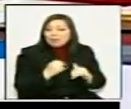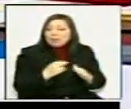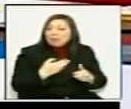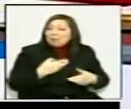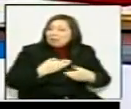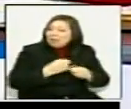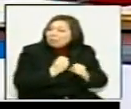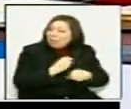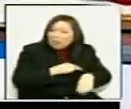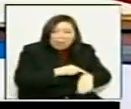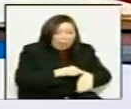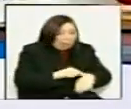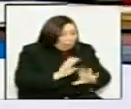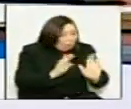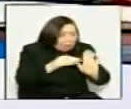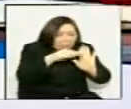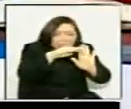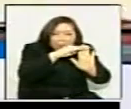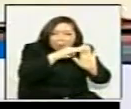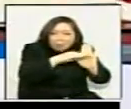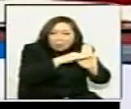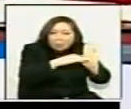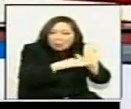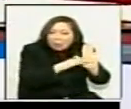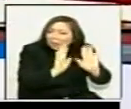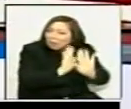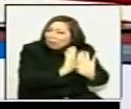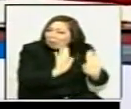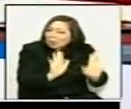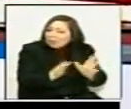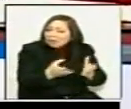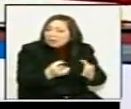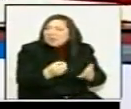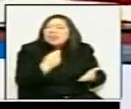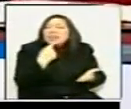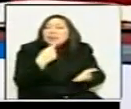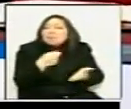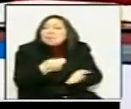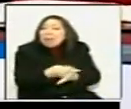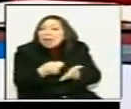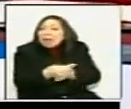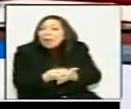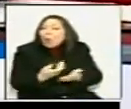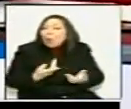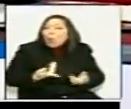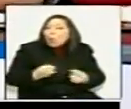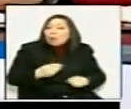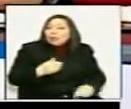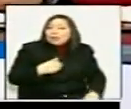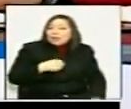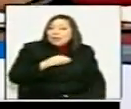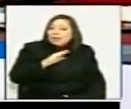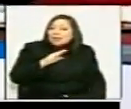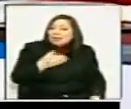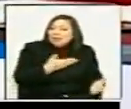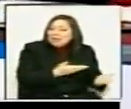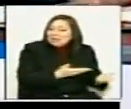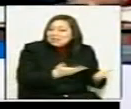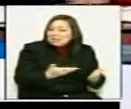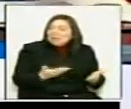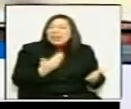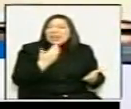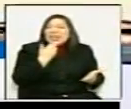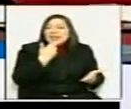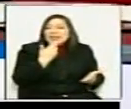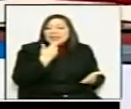día, hora por hora, y quién ha pagado, las resoluciones, las invitaciones,